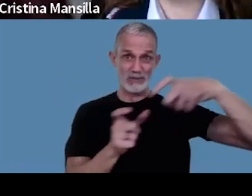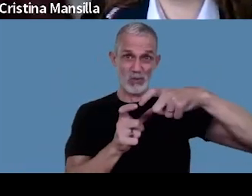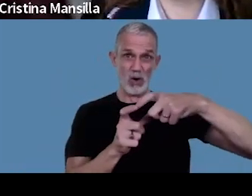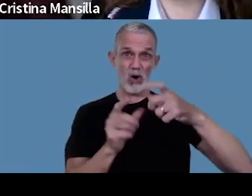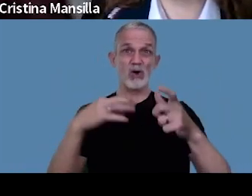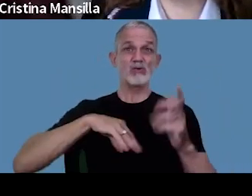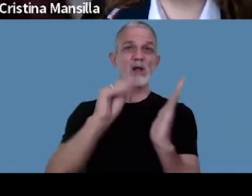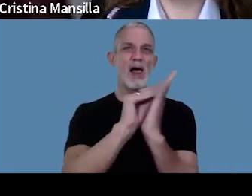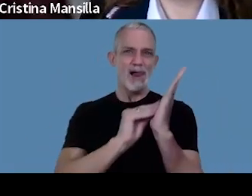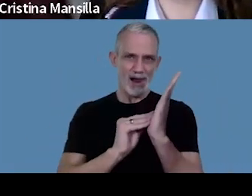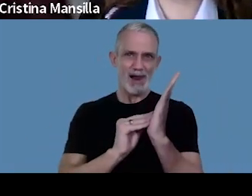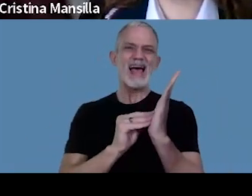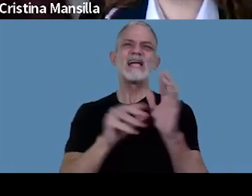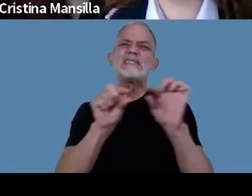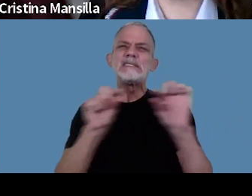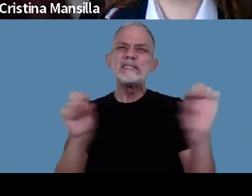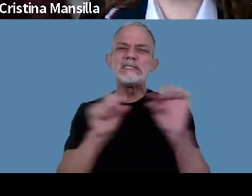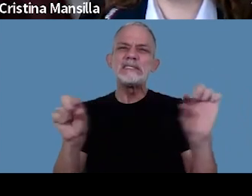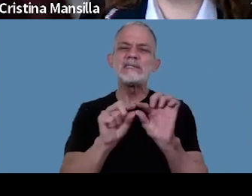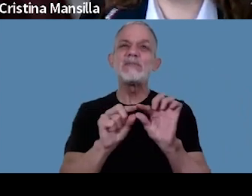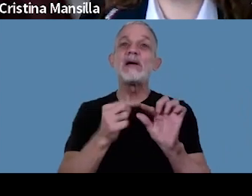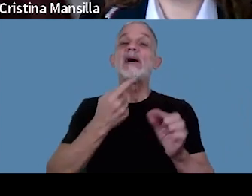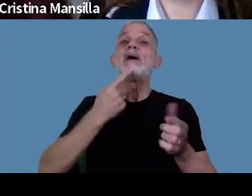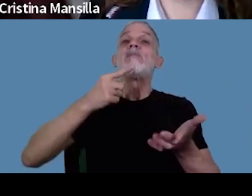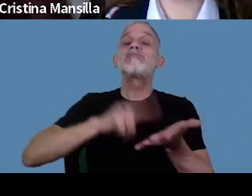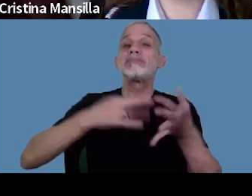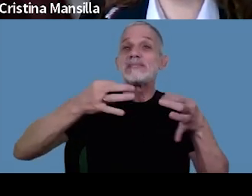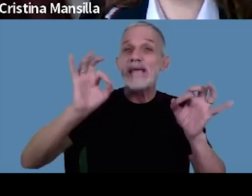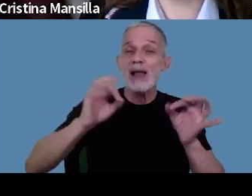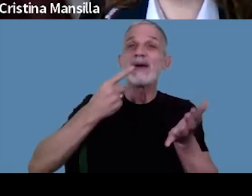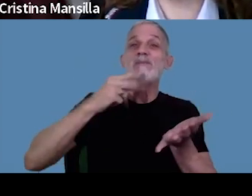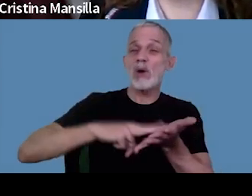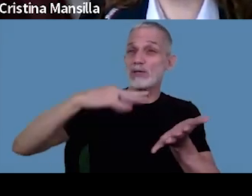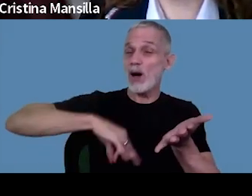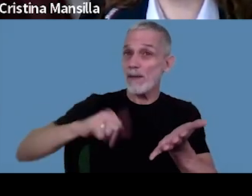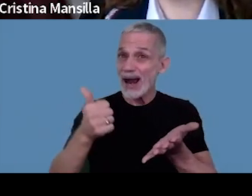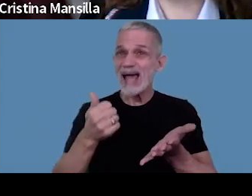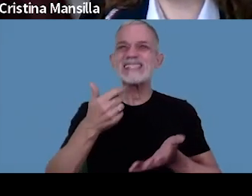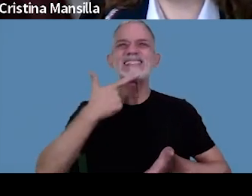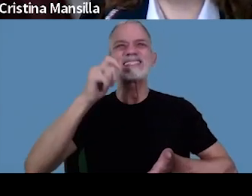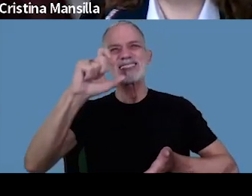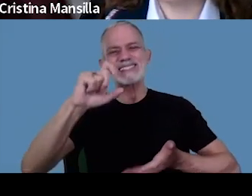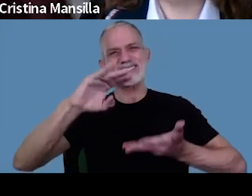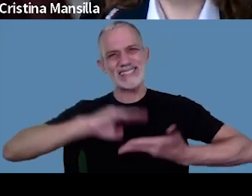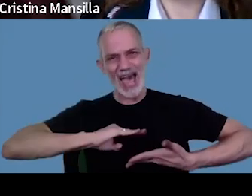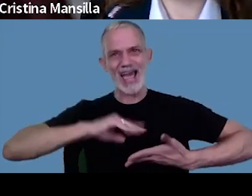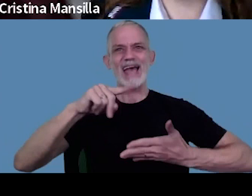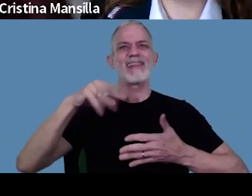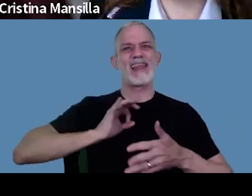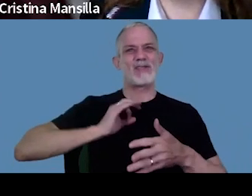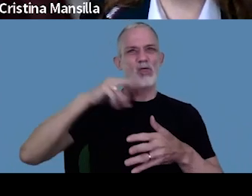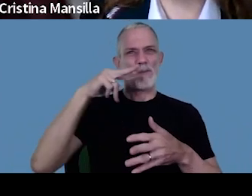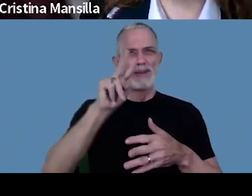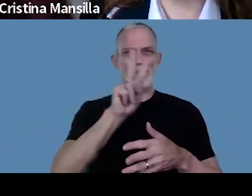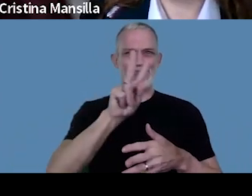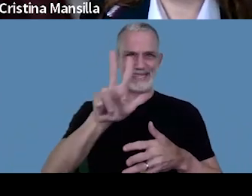que incluir la leyenda exención impuesto a las ganancias, sueldo anual complementario 2023, para que